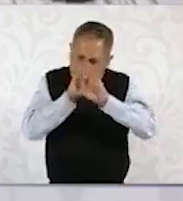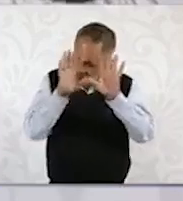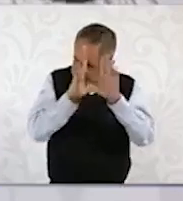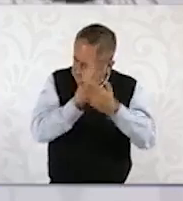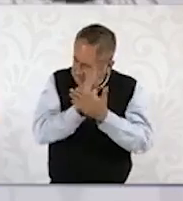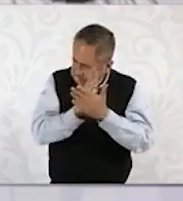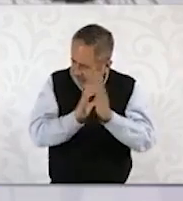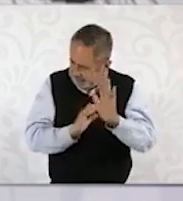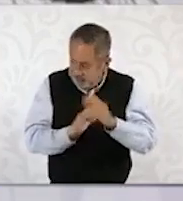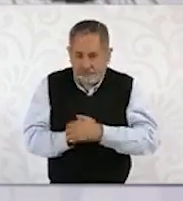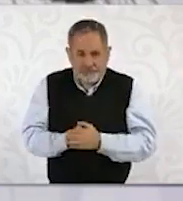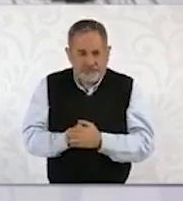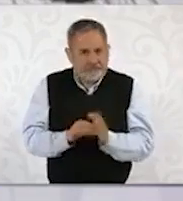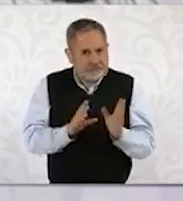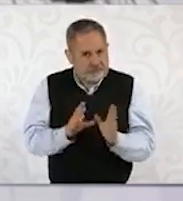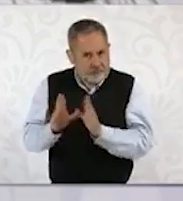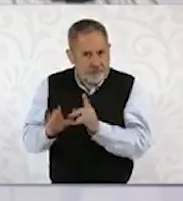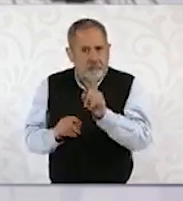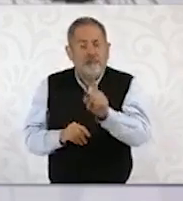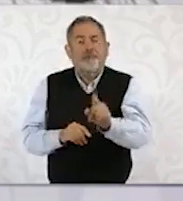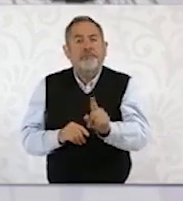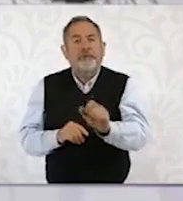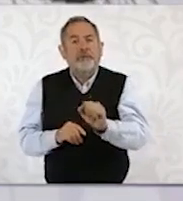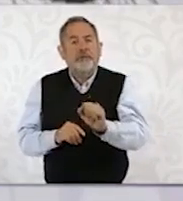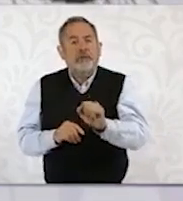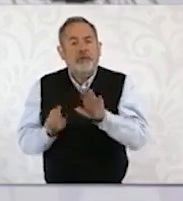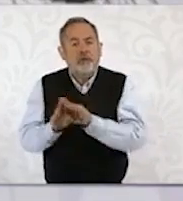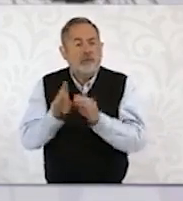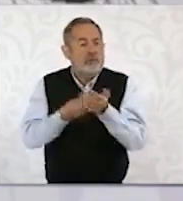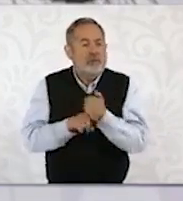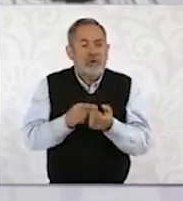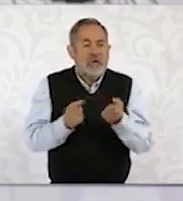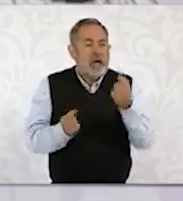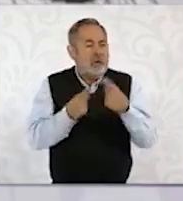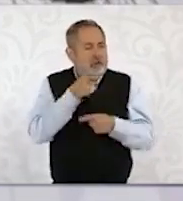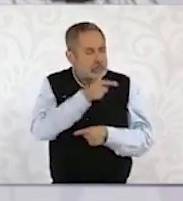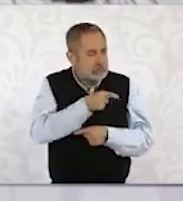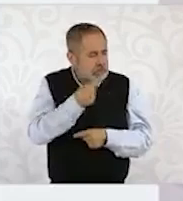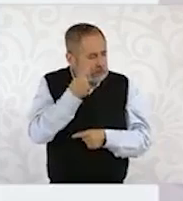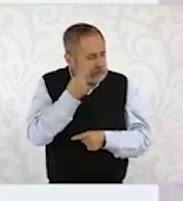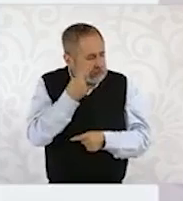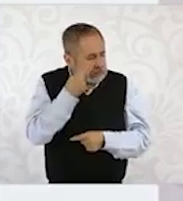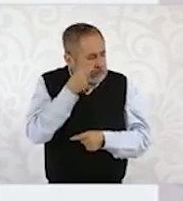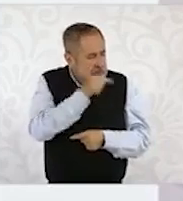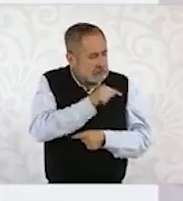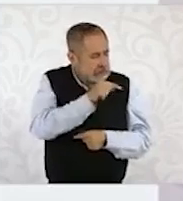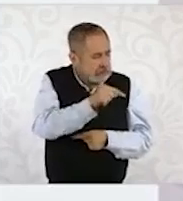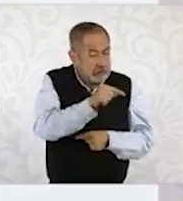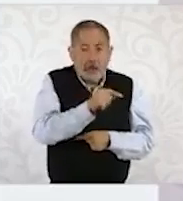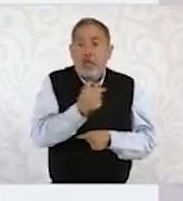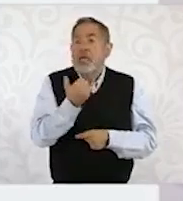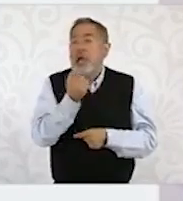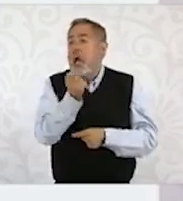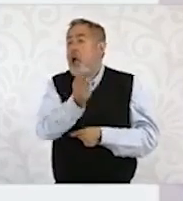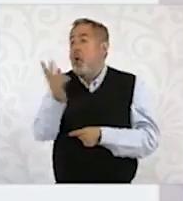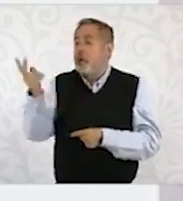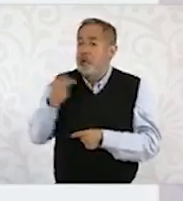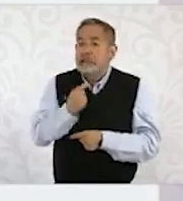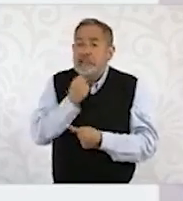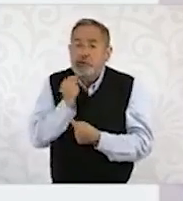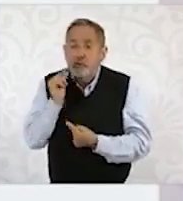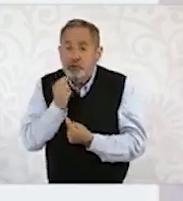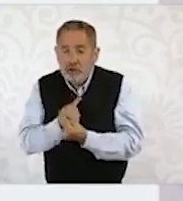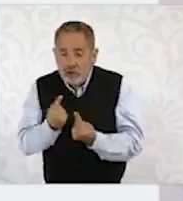Eso por un lado. Y por el otro, cómo ciertos esquemas están generando adicción en las niñas y